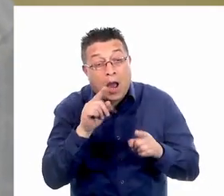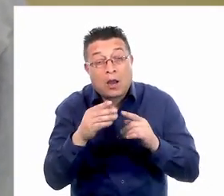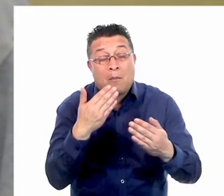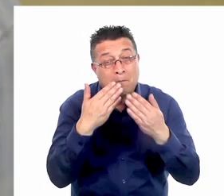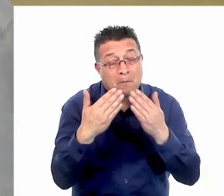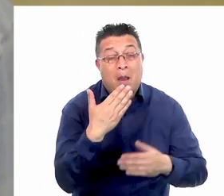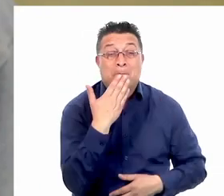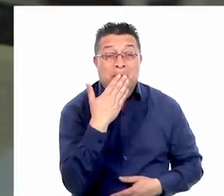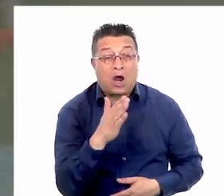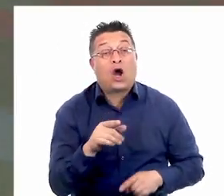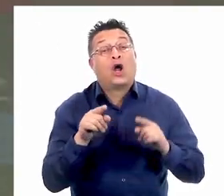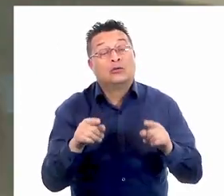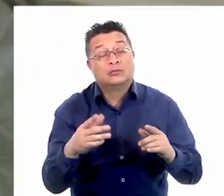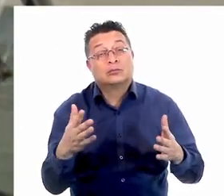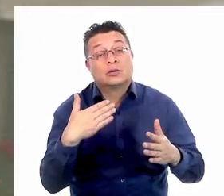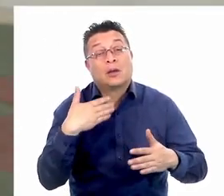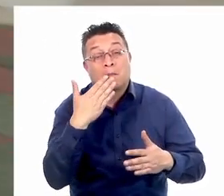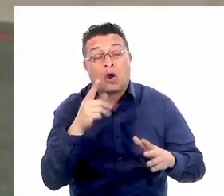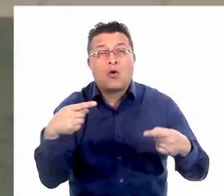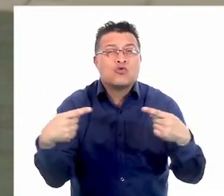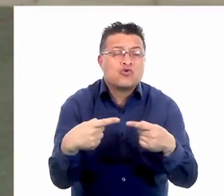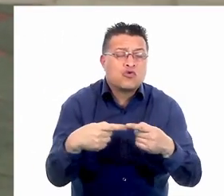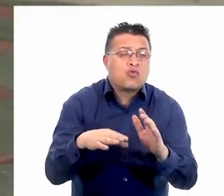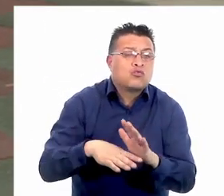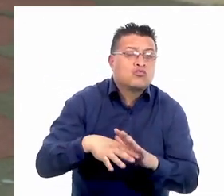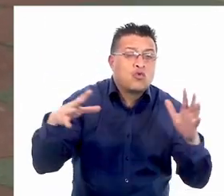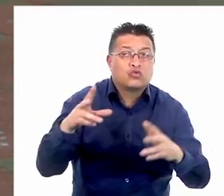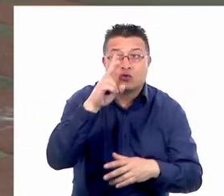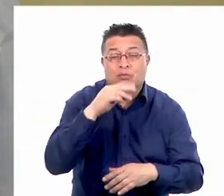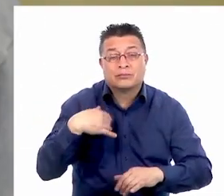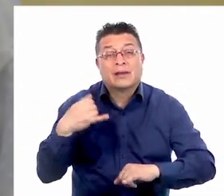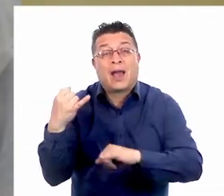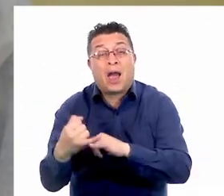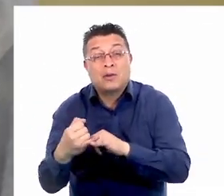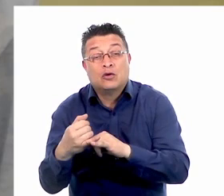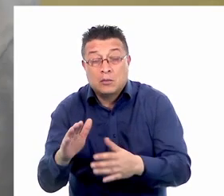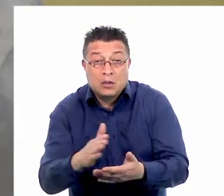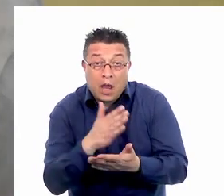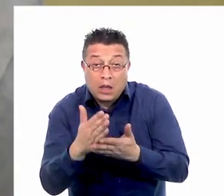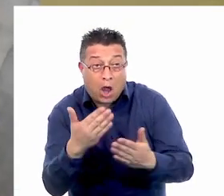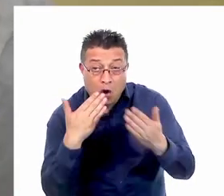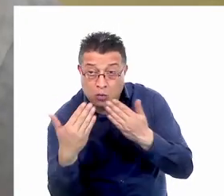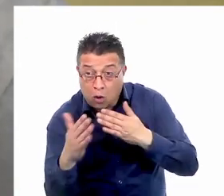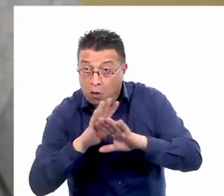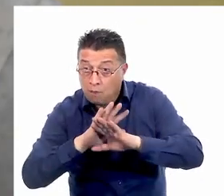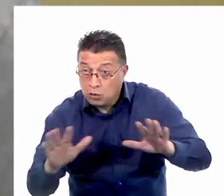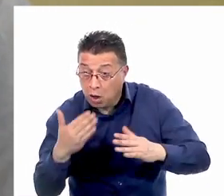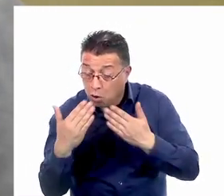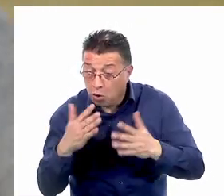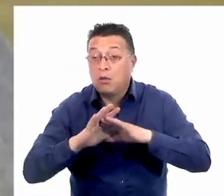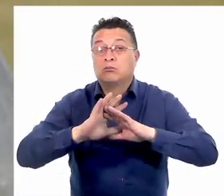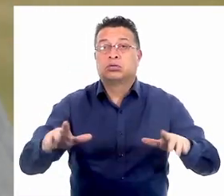podríamos conversar. Sí, porque antes yo peleaba mucho con un amigo hasta que conversamos, así